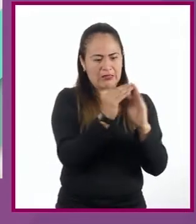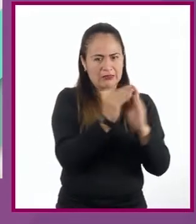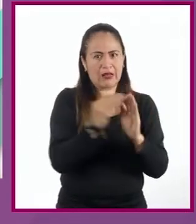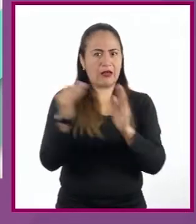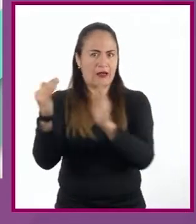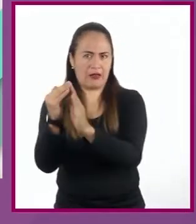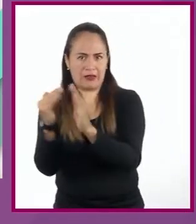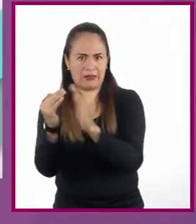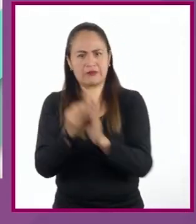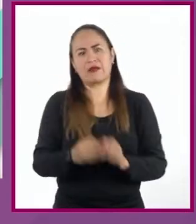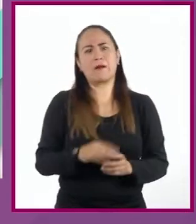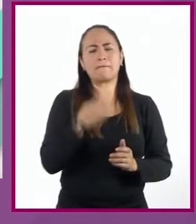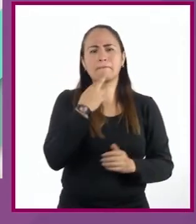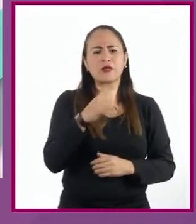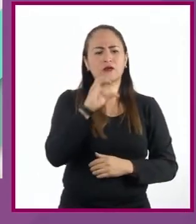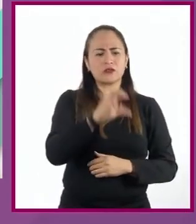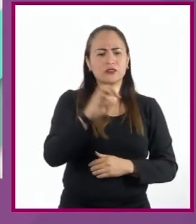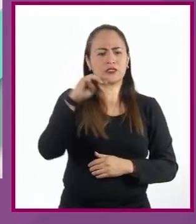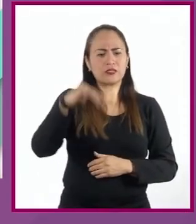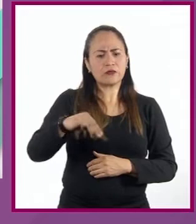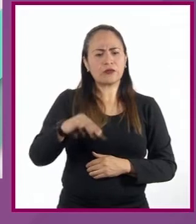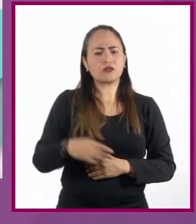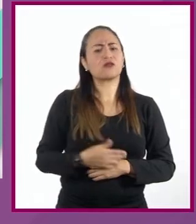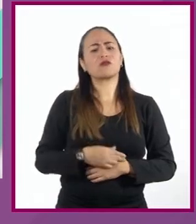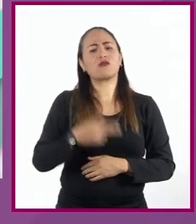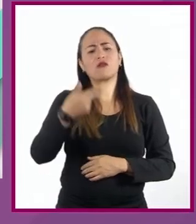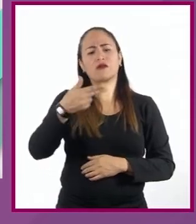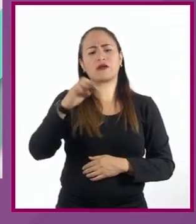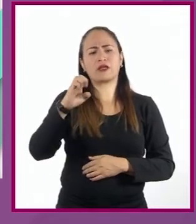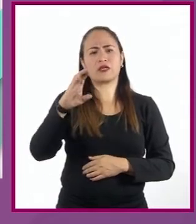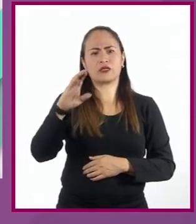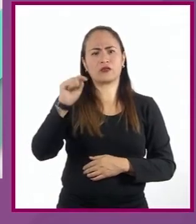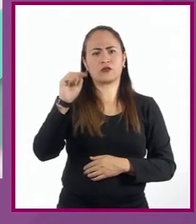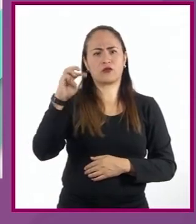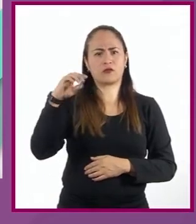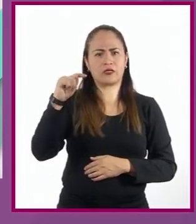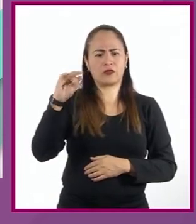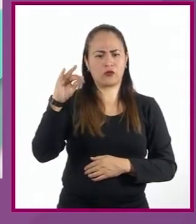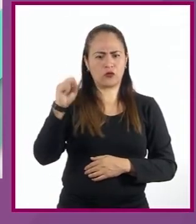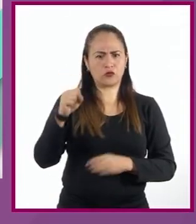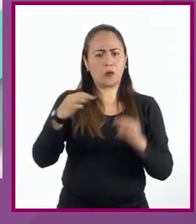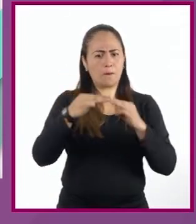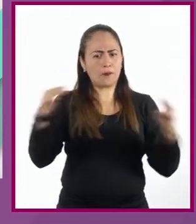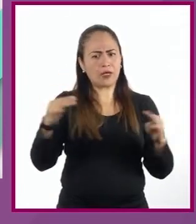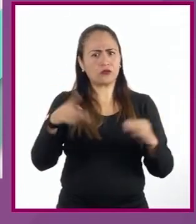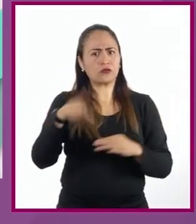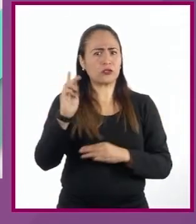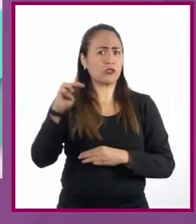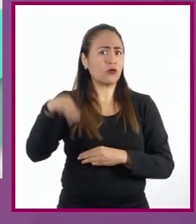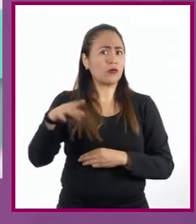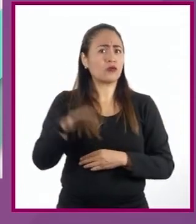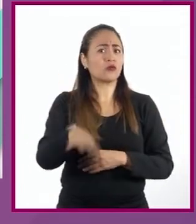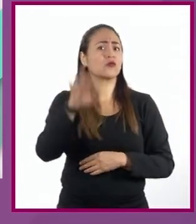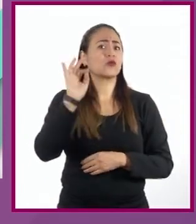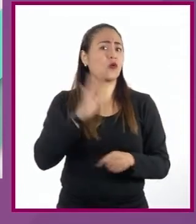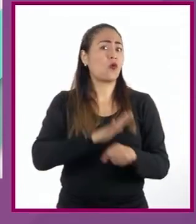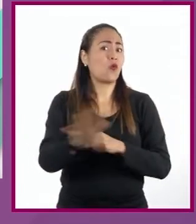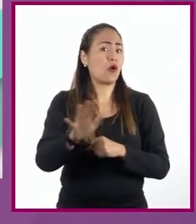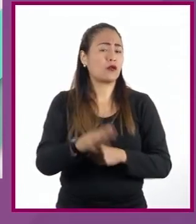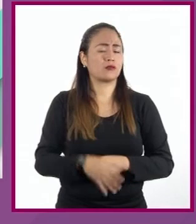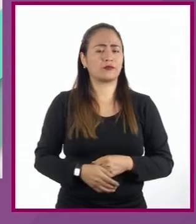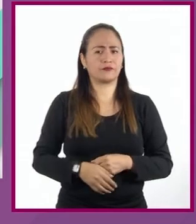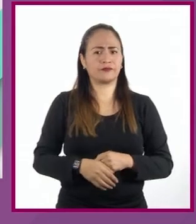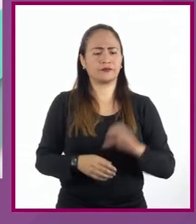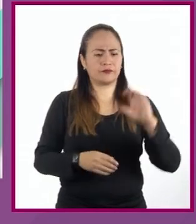en centímetros, hectómetros, metros o kilómetros? Expliquen su selección. Inciso